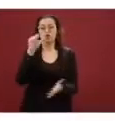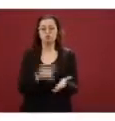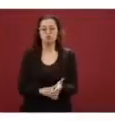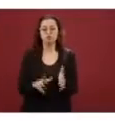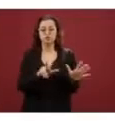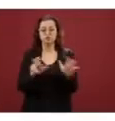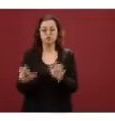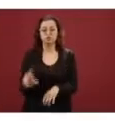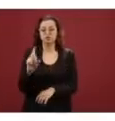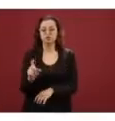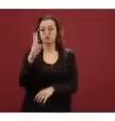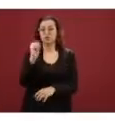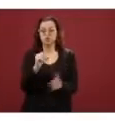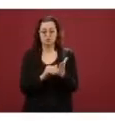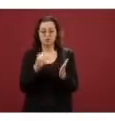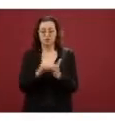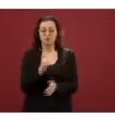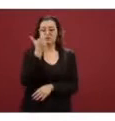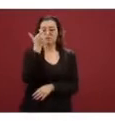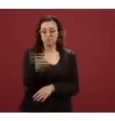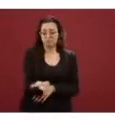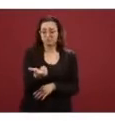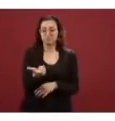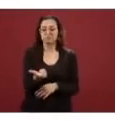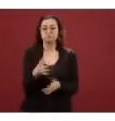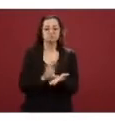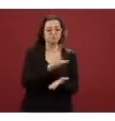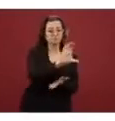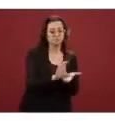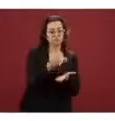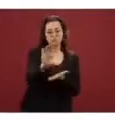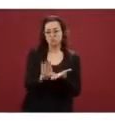2.839 millones de pesos que están distribuidos en los siguientes rubros.